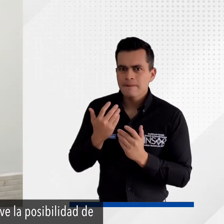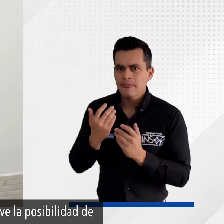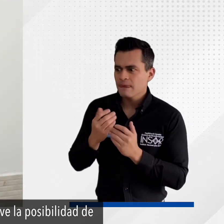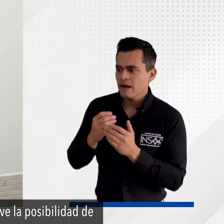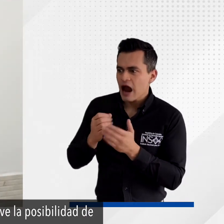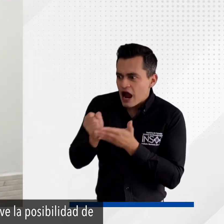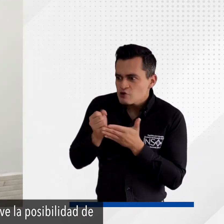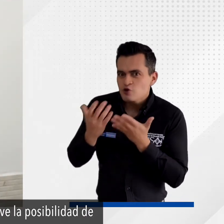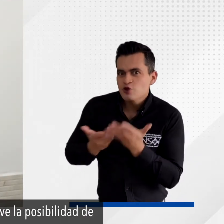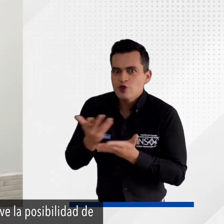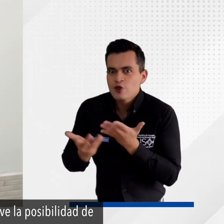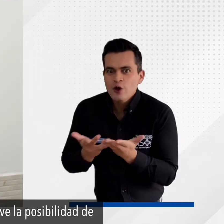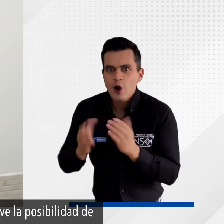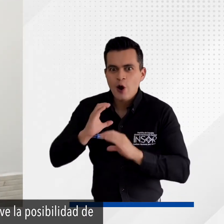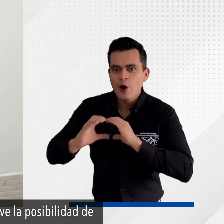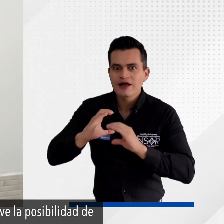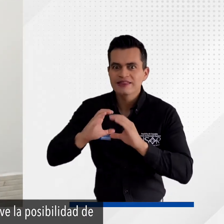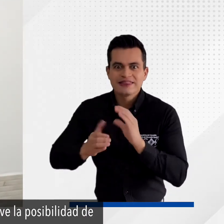la posibilidad de estar